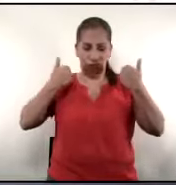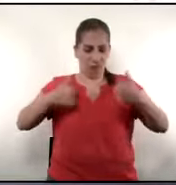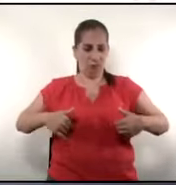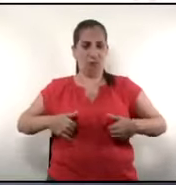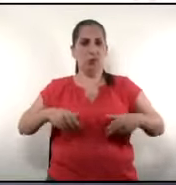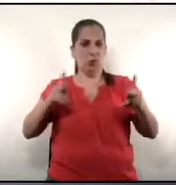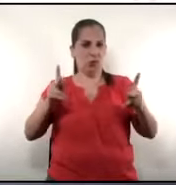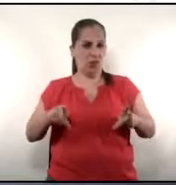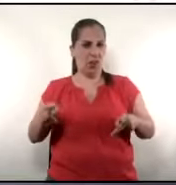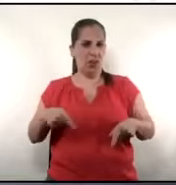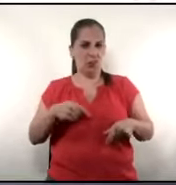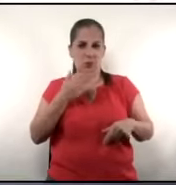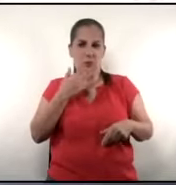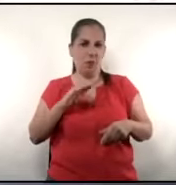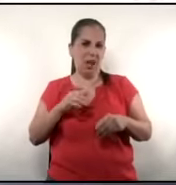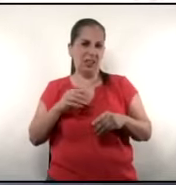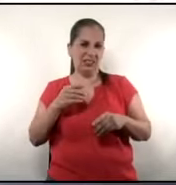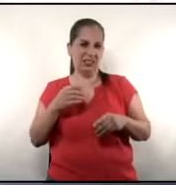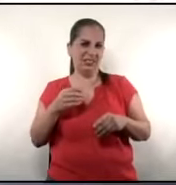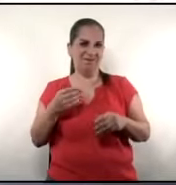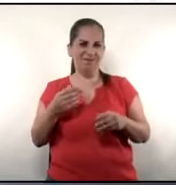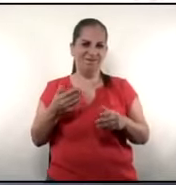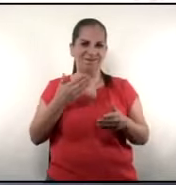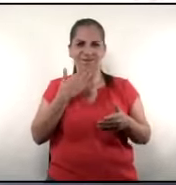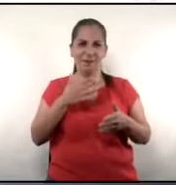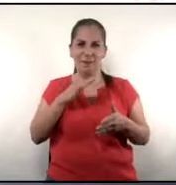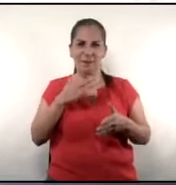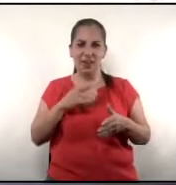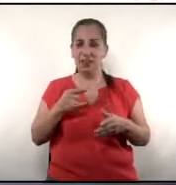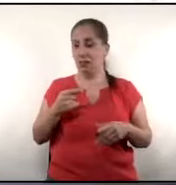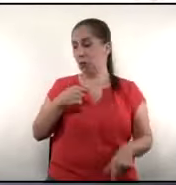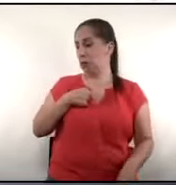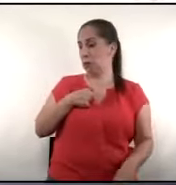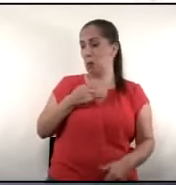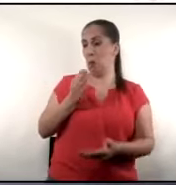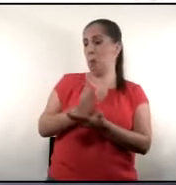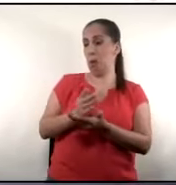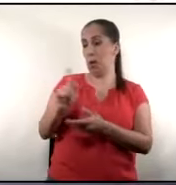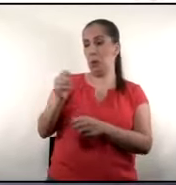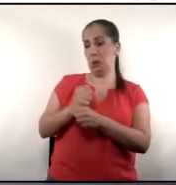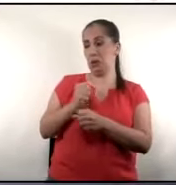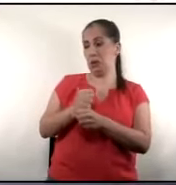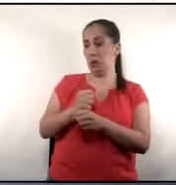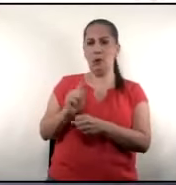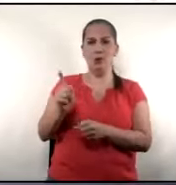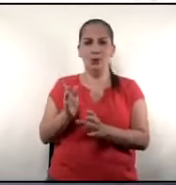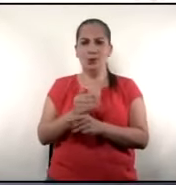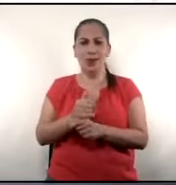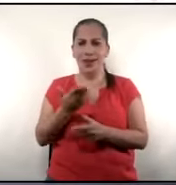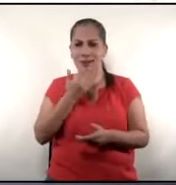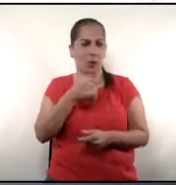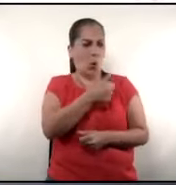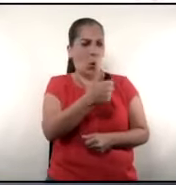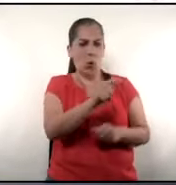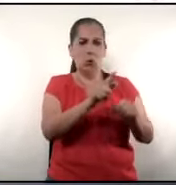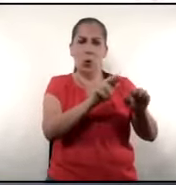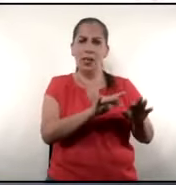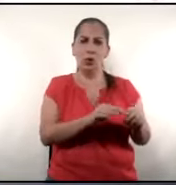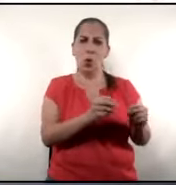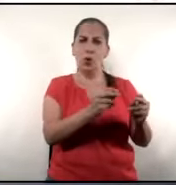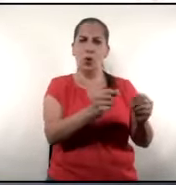llenos de malas mañas esa golosina, ese gusto de decir, estoy frenando una obra. ¿Eso cómo se hace? O sea, ¿cómo enfrentar